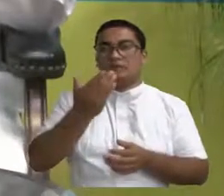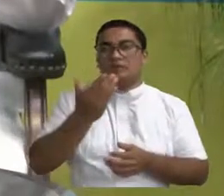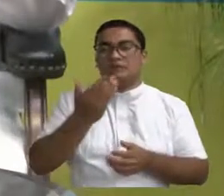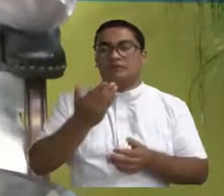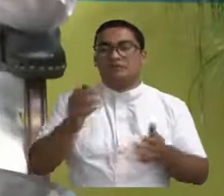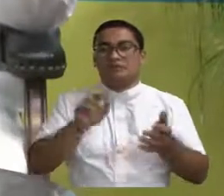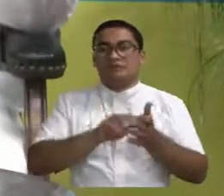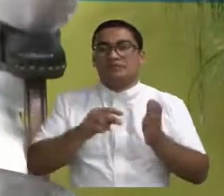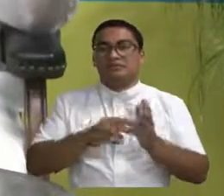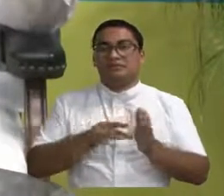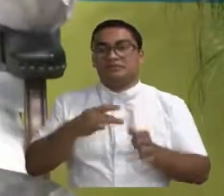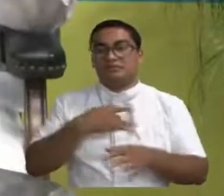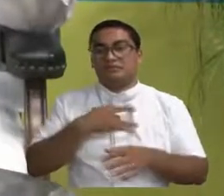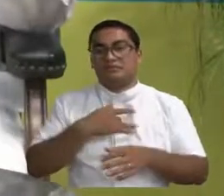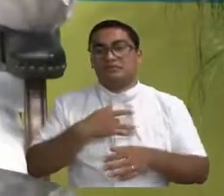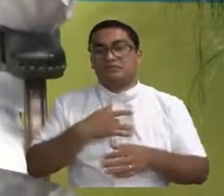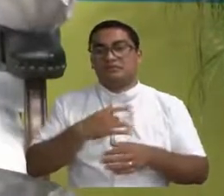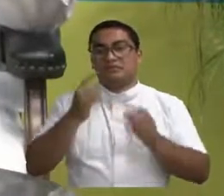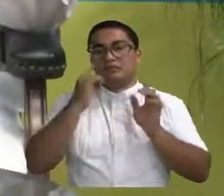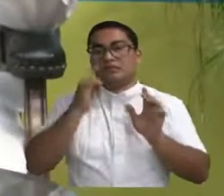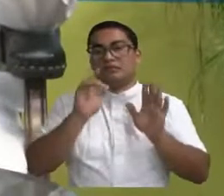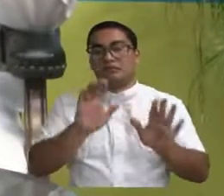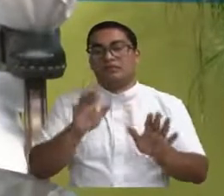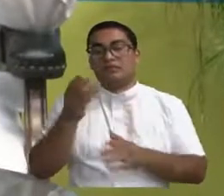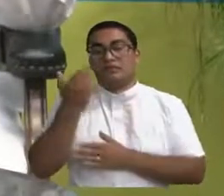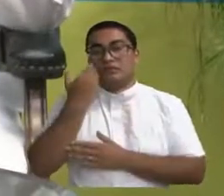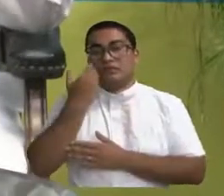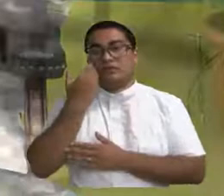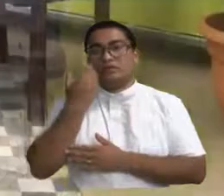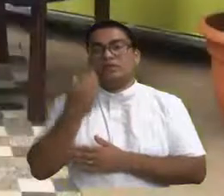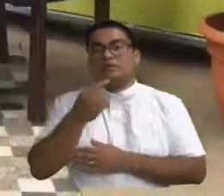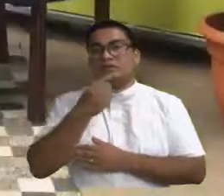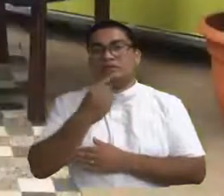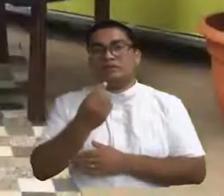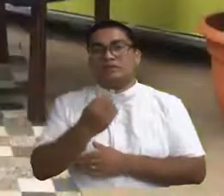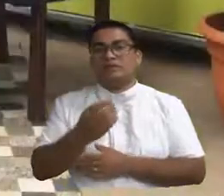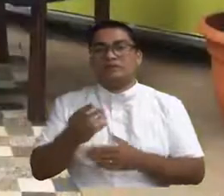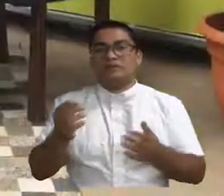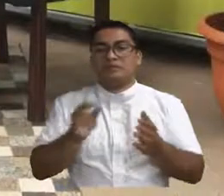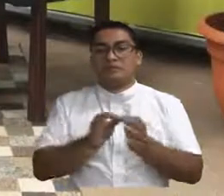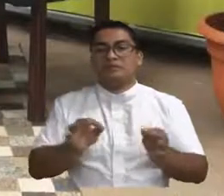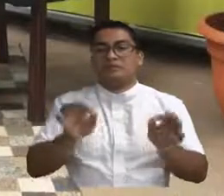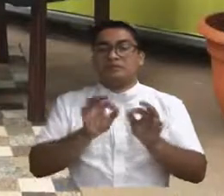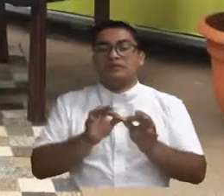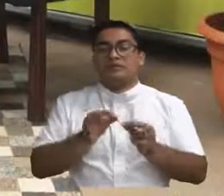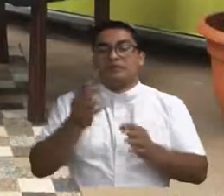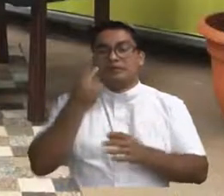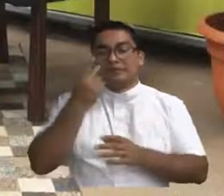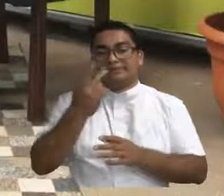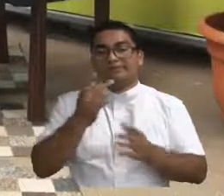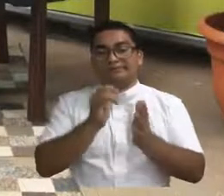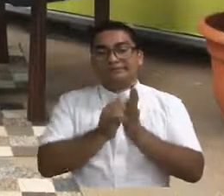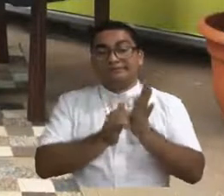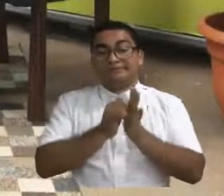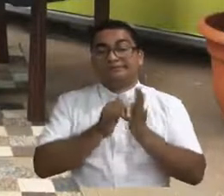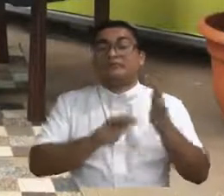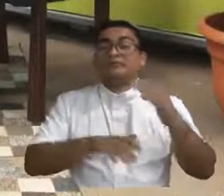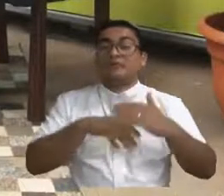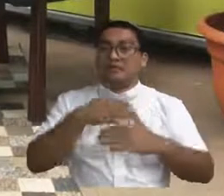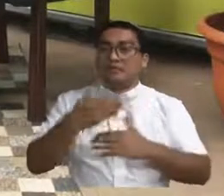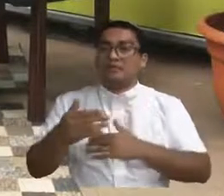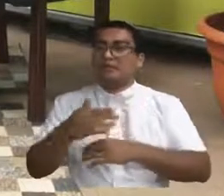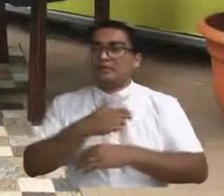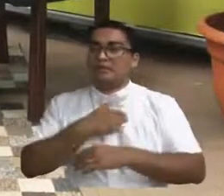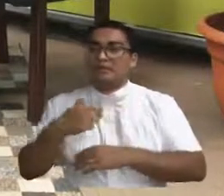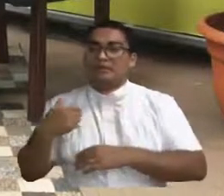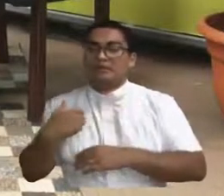que nos van a utilizar para prevenir estas enfermedades. Entonces yo insisto siempre, vean el video y lo hacen después que yo le